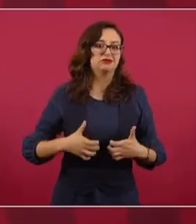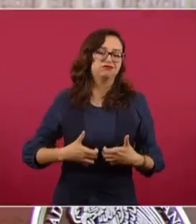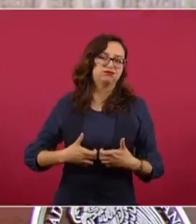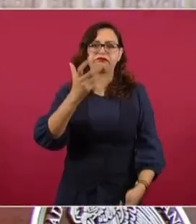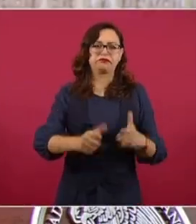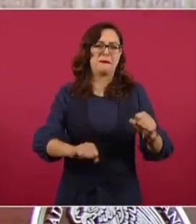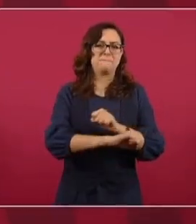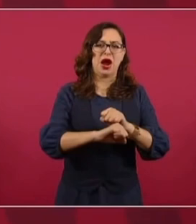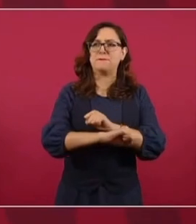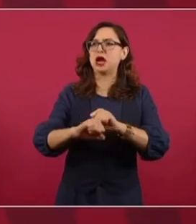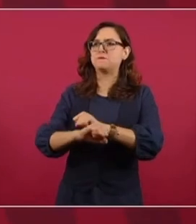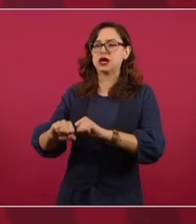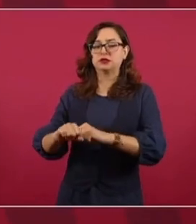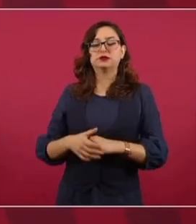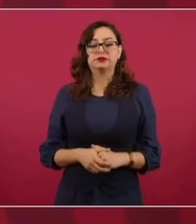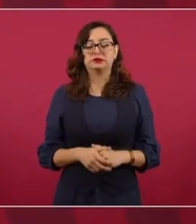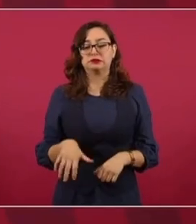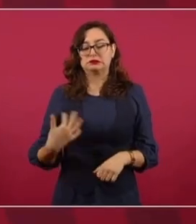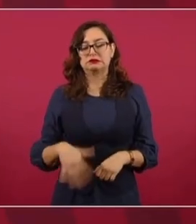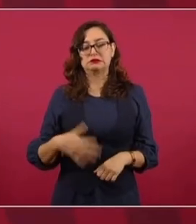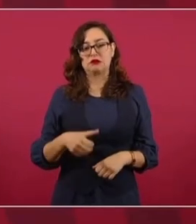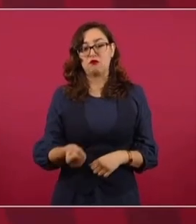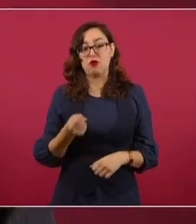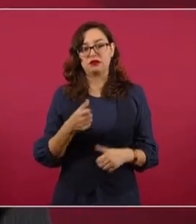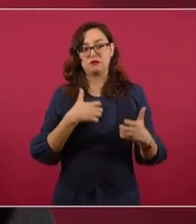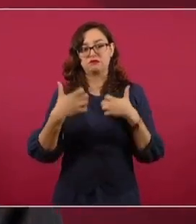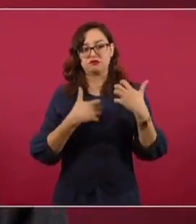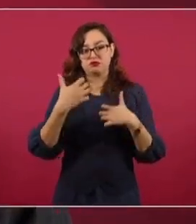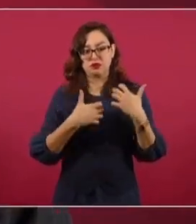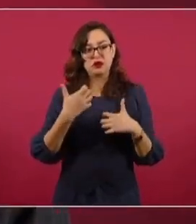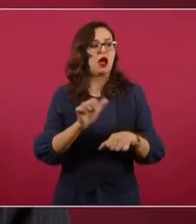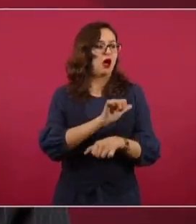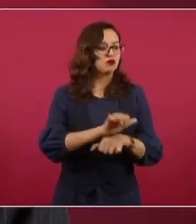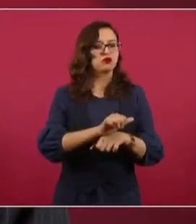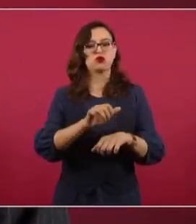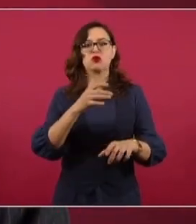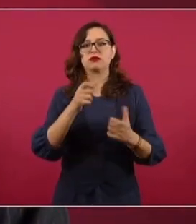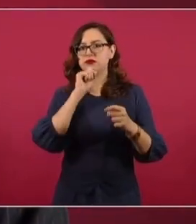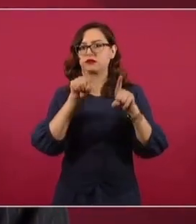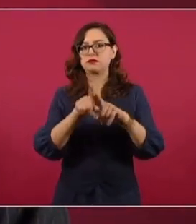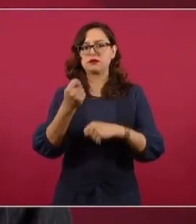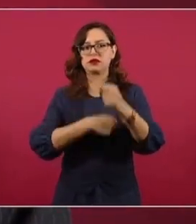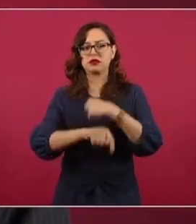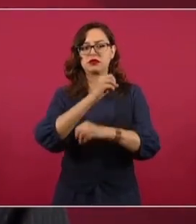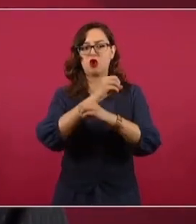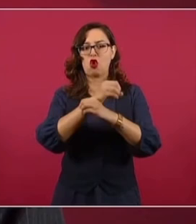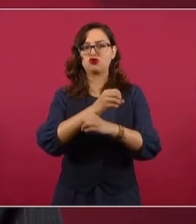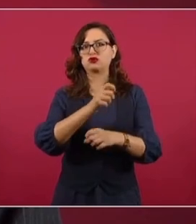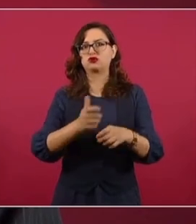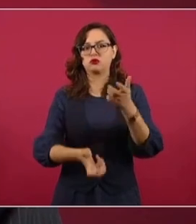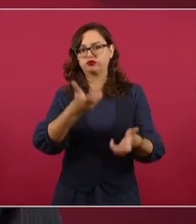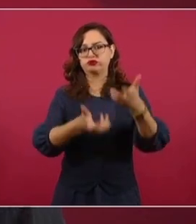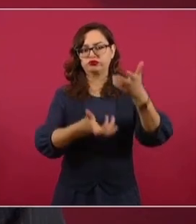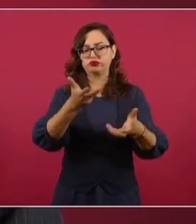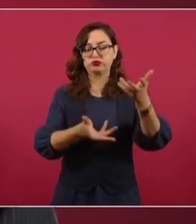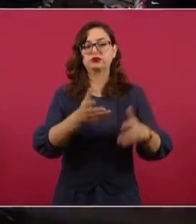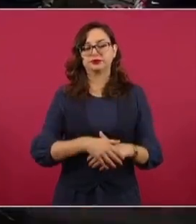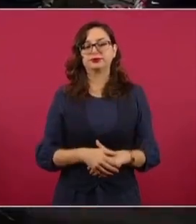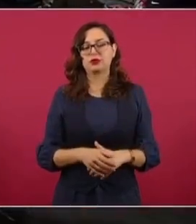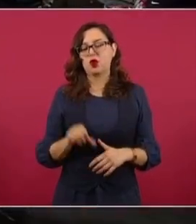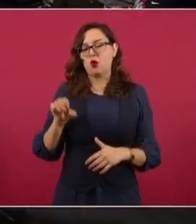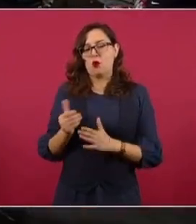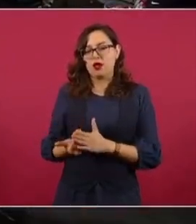fuerte y de quemas de vehículos, y creo que de Oxxos. Entonces, ya hoy se va a informar bien de